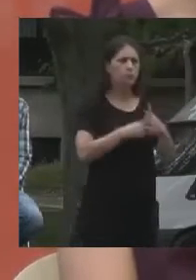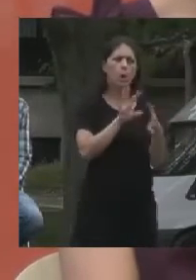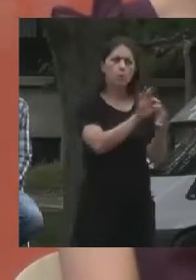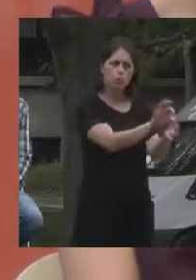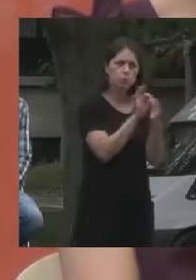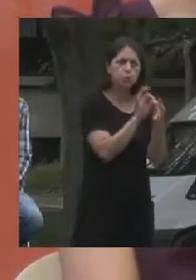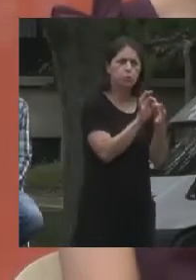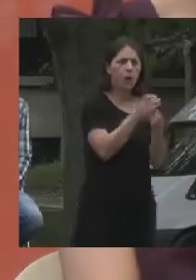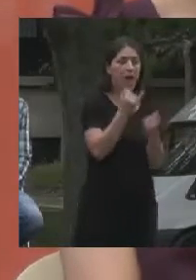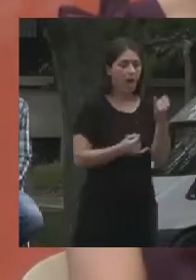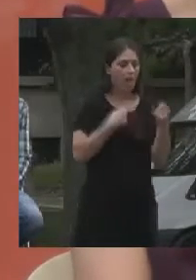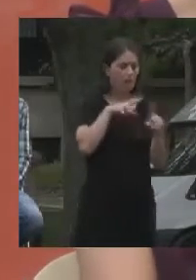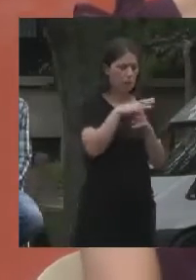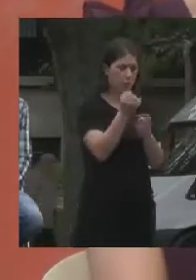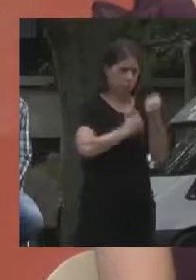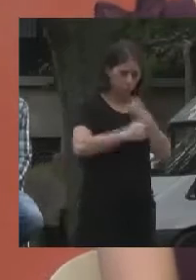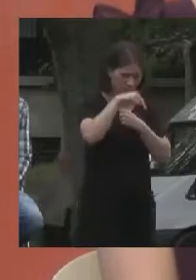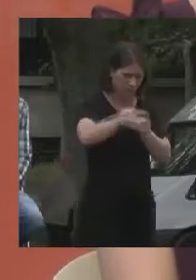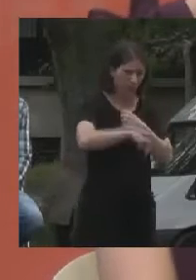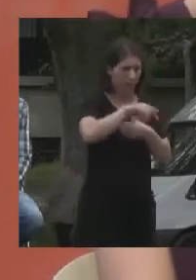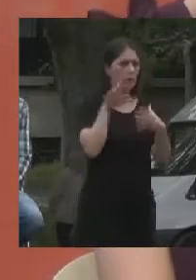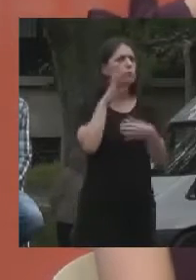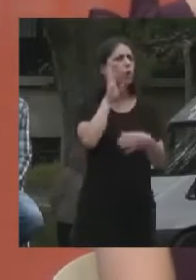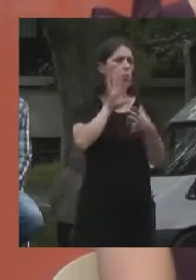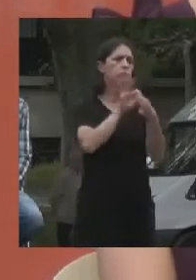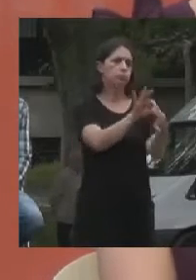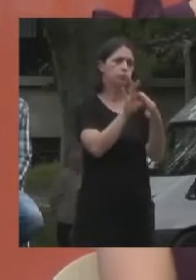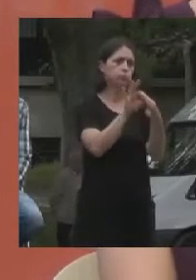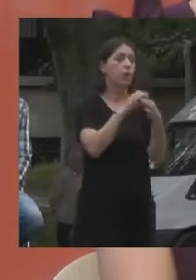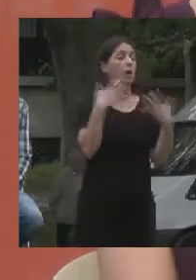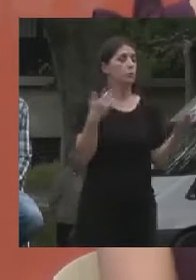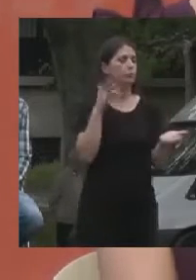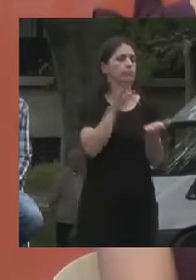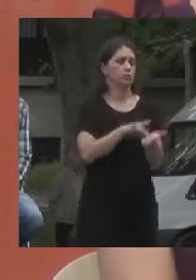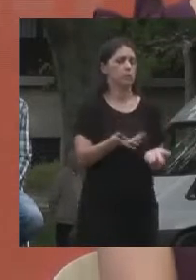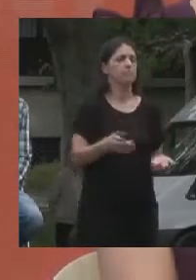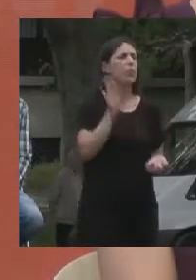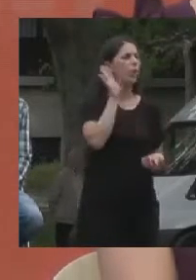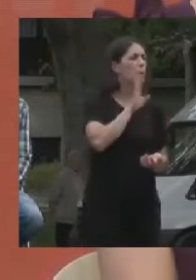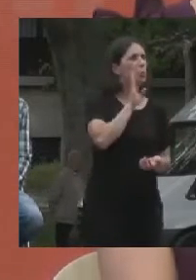moito que ver coa situación económica do noso país. É por iso que vou falar deso. A corrupción,